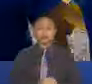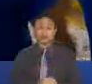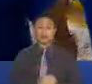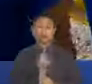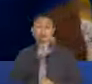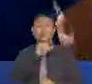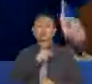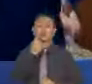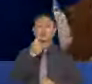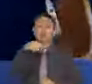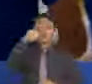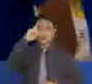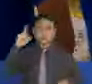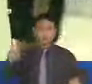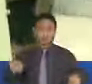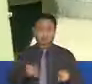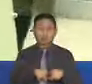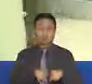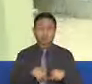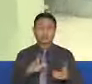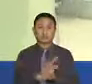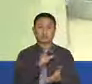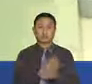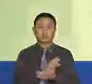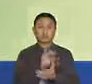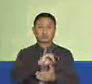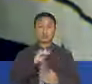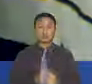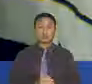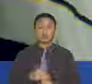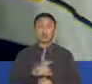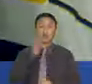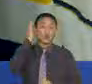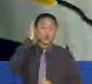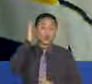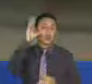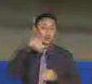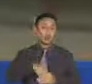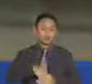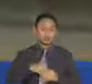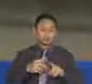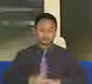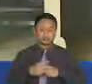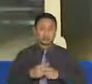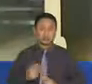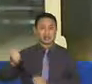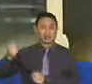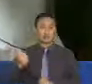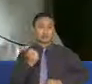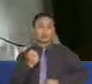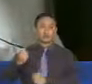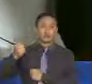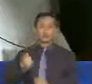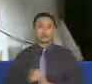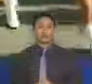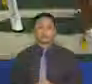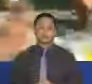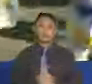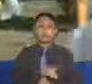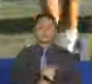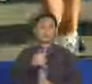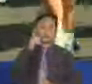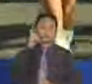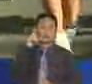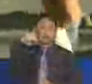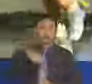2011 bajo acuerdo ministerial el colegio Mejía incorporó estudiantes mujeres y nacen las bastoneras para la capitana y el líder ser